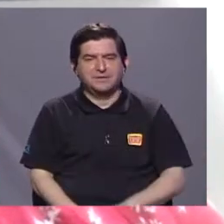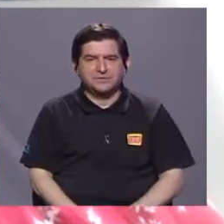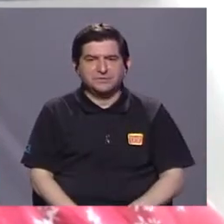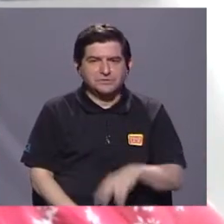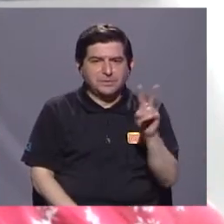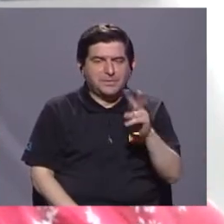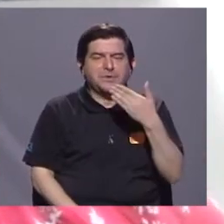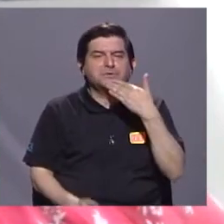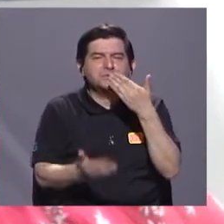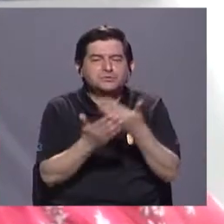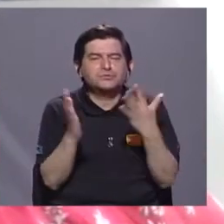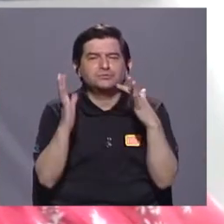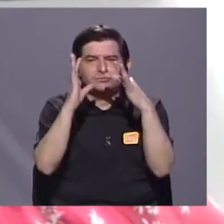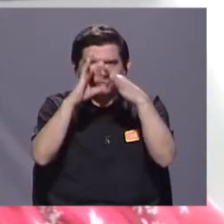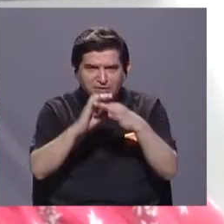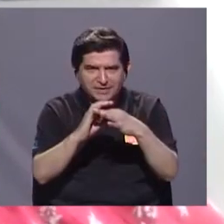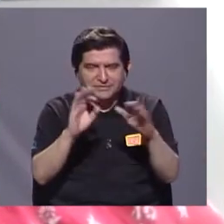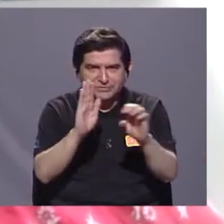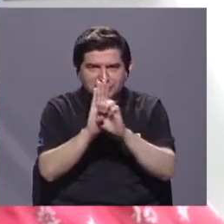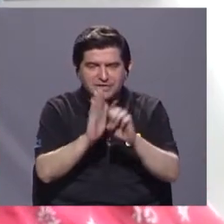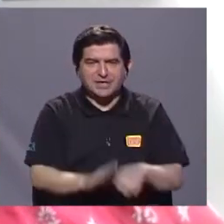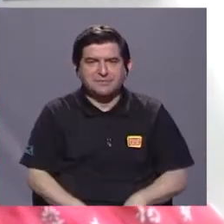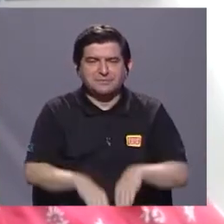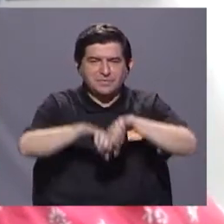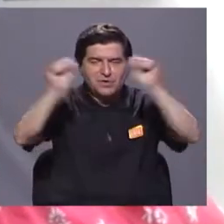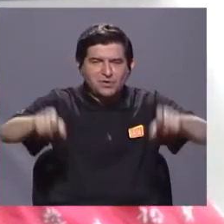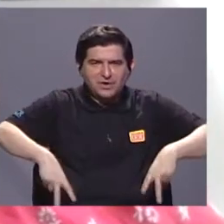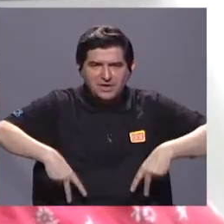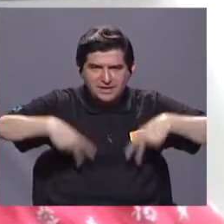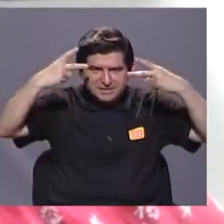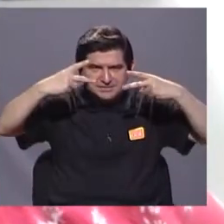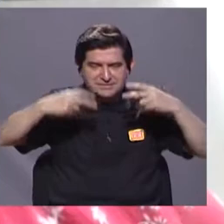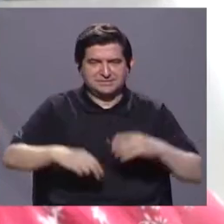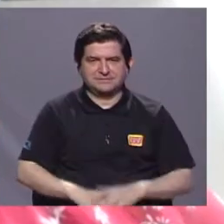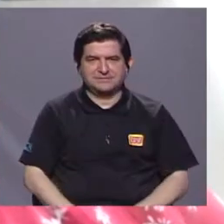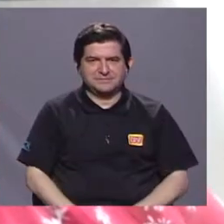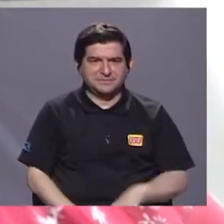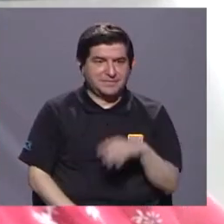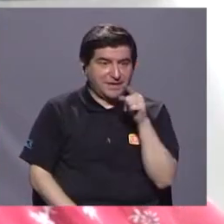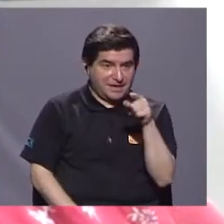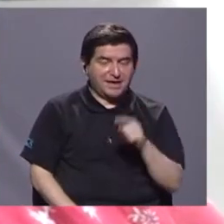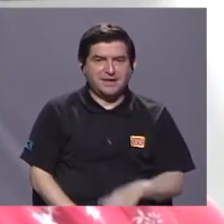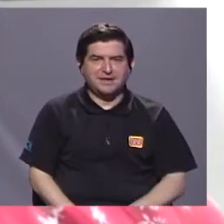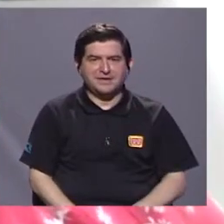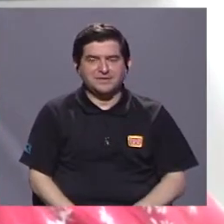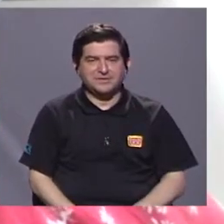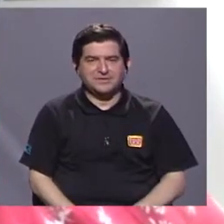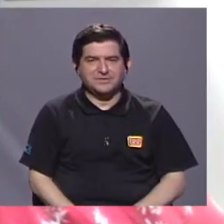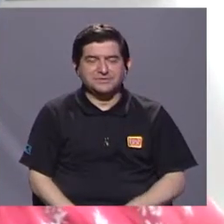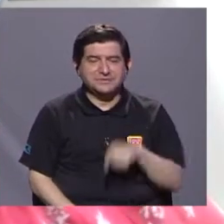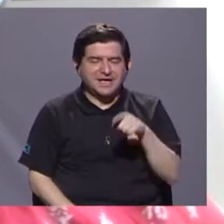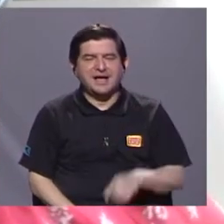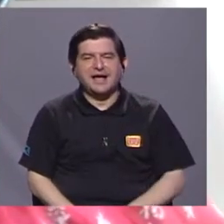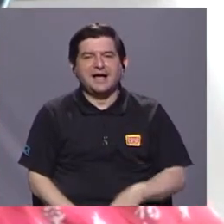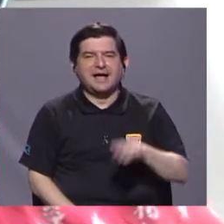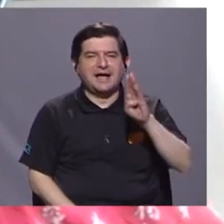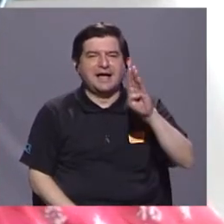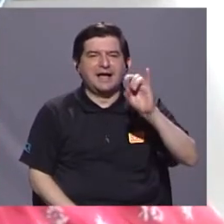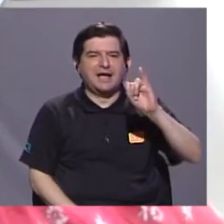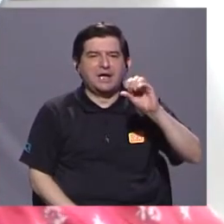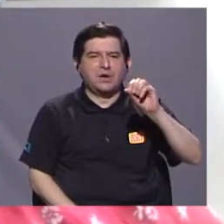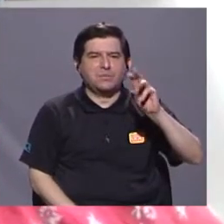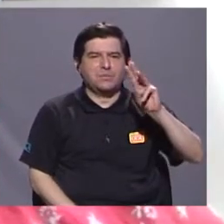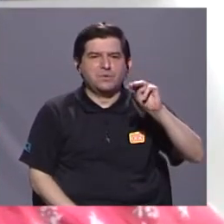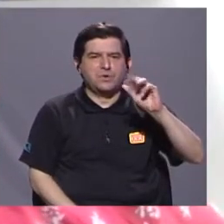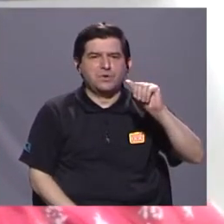buenos están muy relacionados por ejemplo en el ecosistema son los que asesinan a la biomasa todos los días